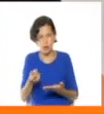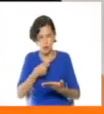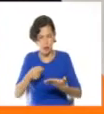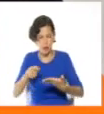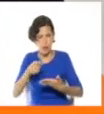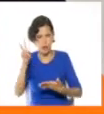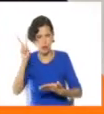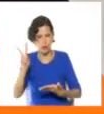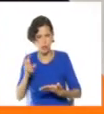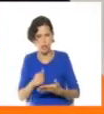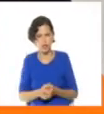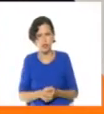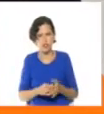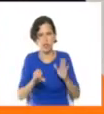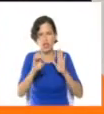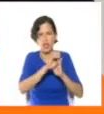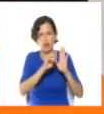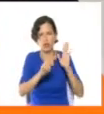de nuestro país.